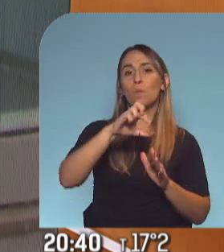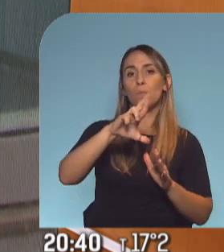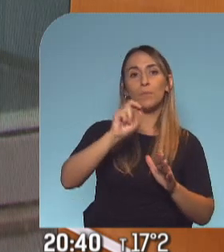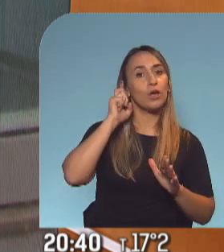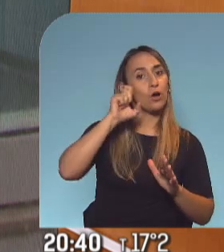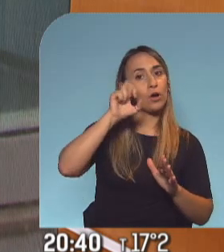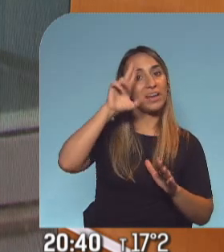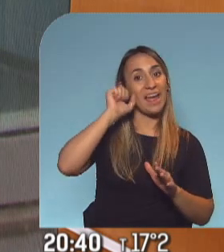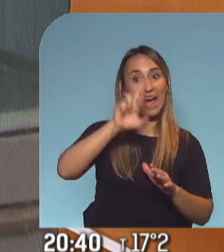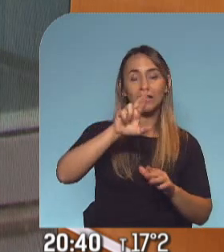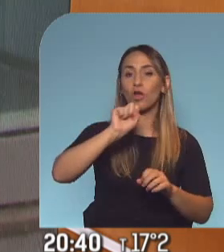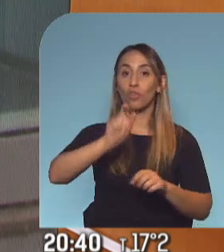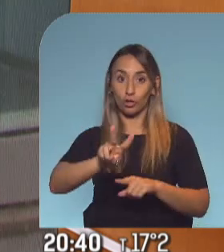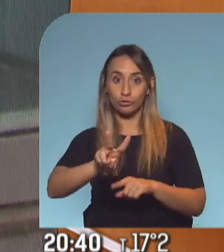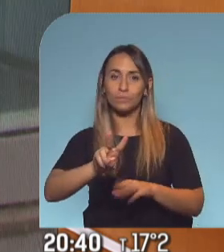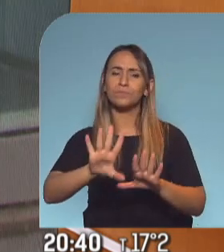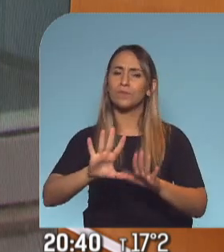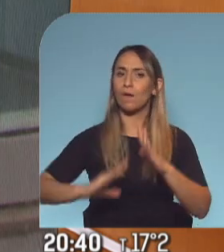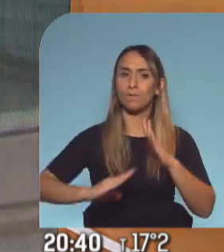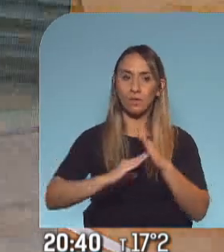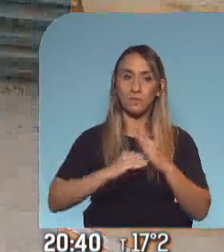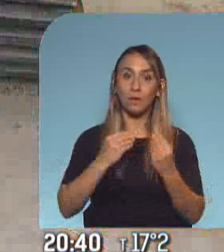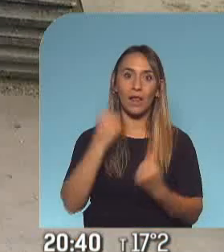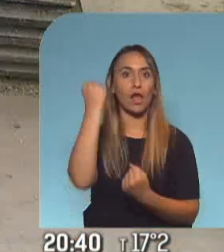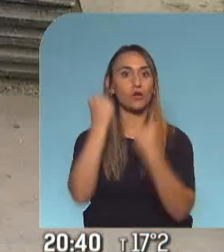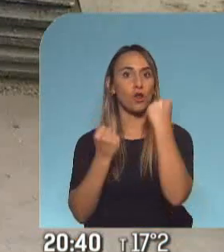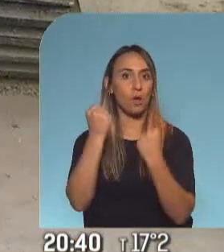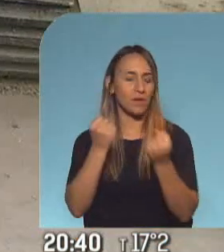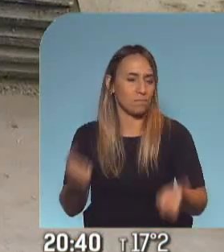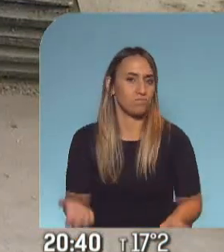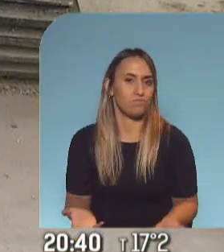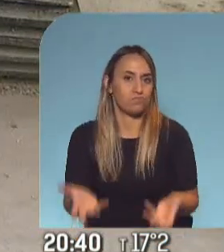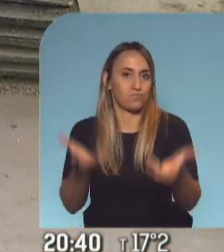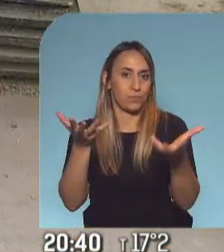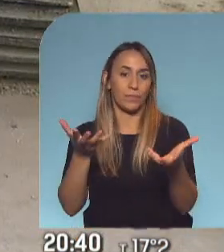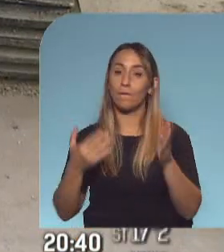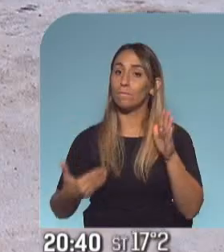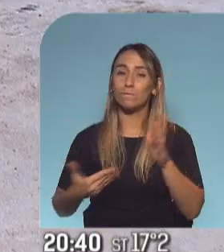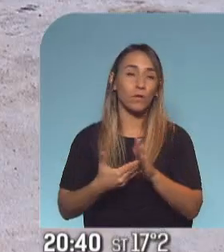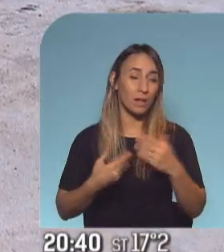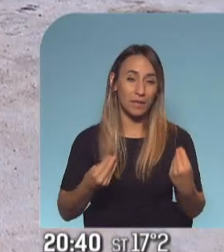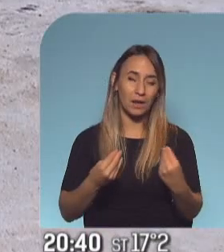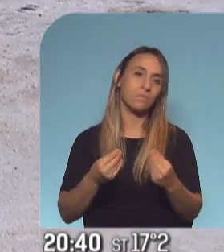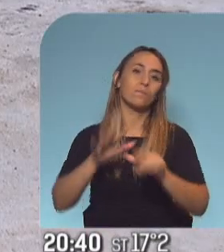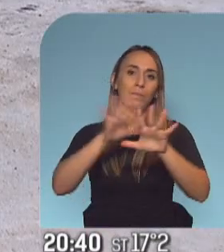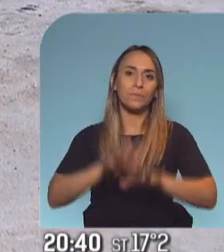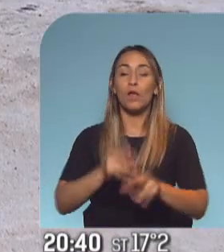eje clave de la reactivación económica, eje trascendental para el